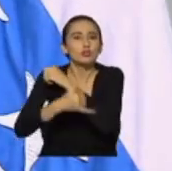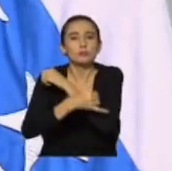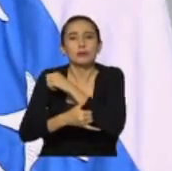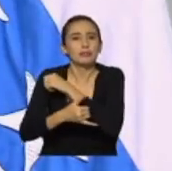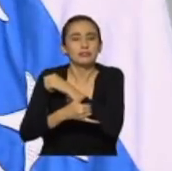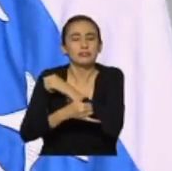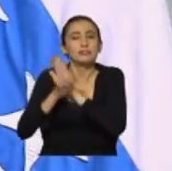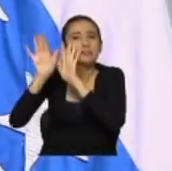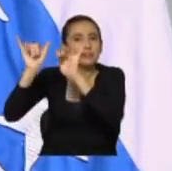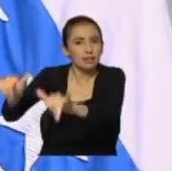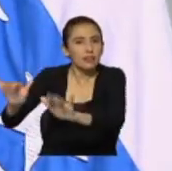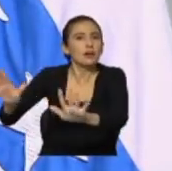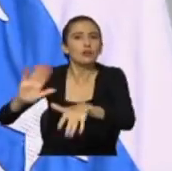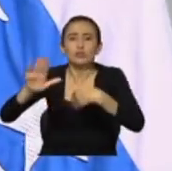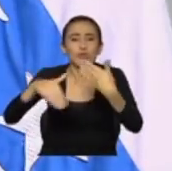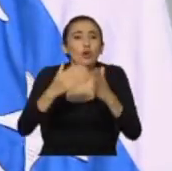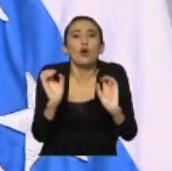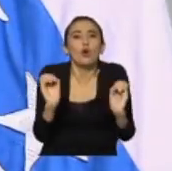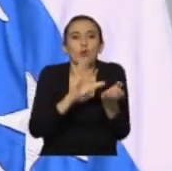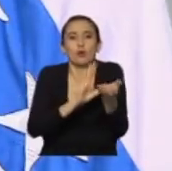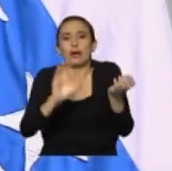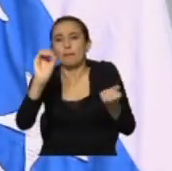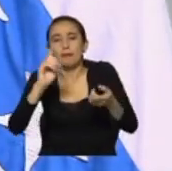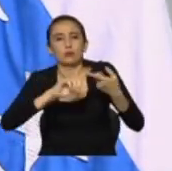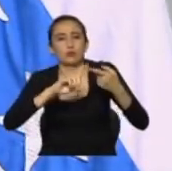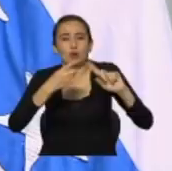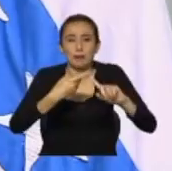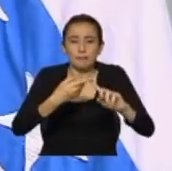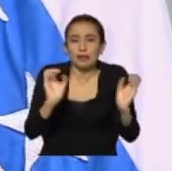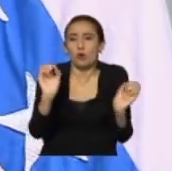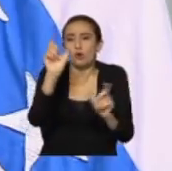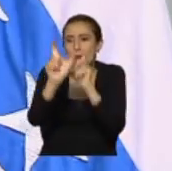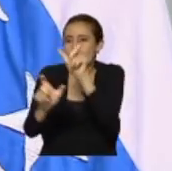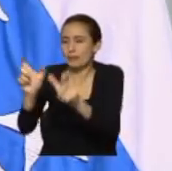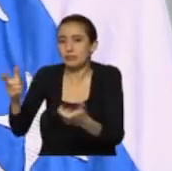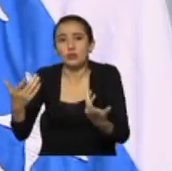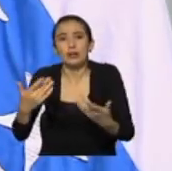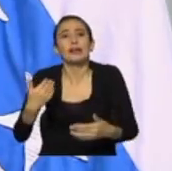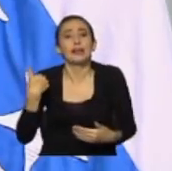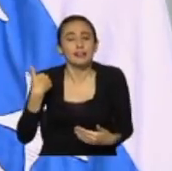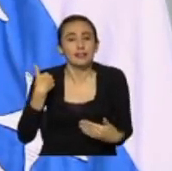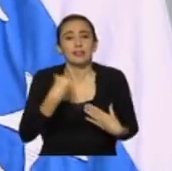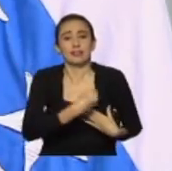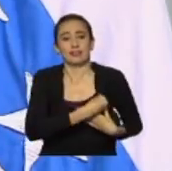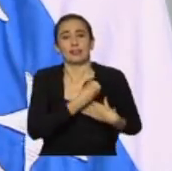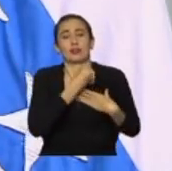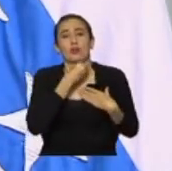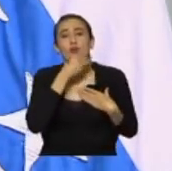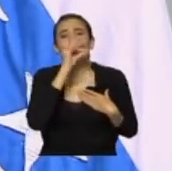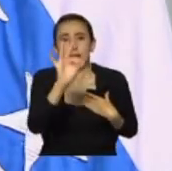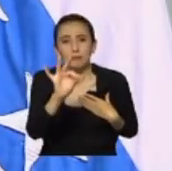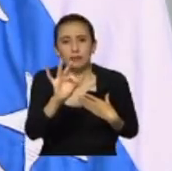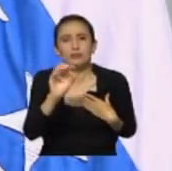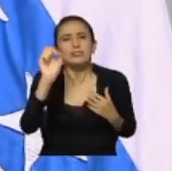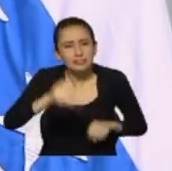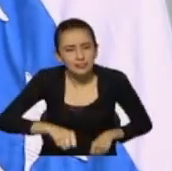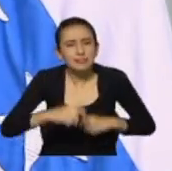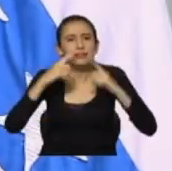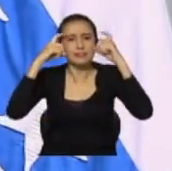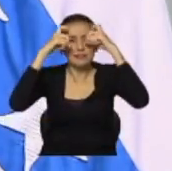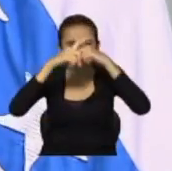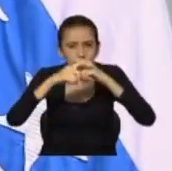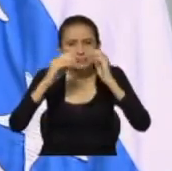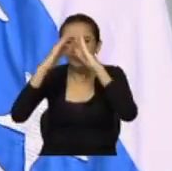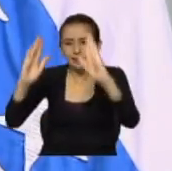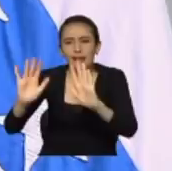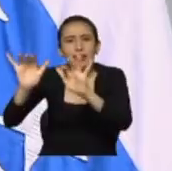país todos tenemos un hermano un amigo o un ser querido que está contagiada sé que es difícil para muchos quedarse en sus